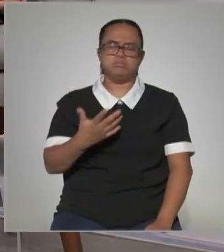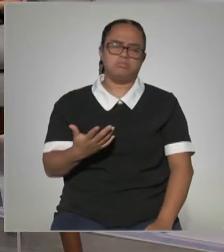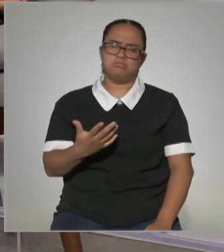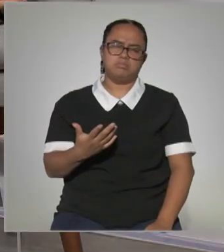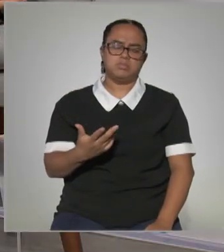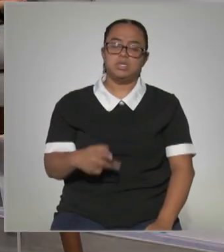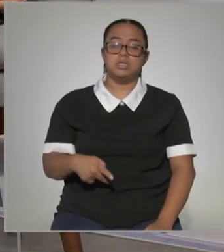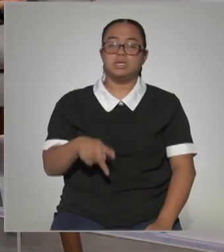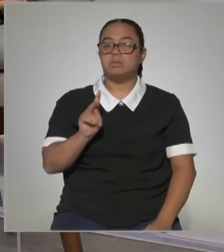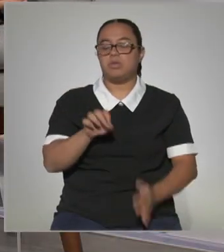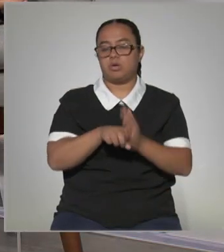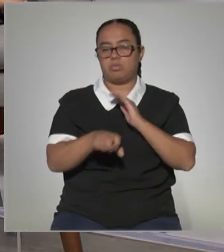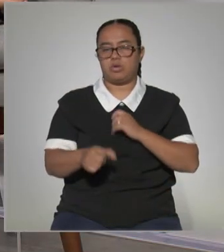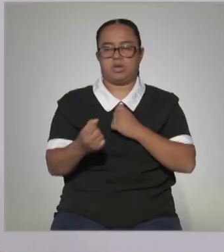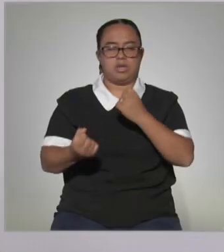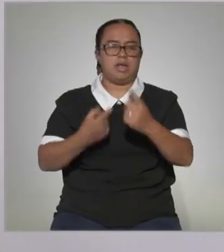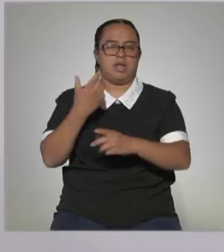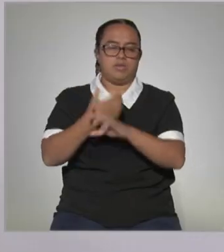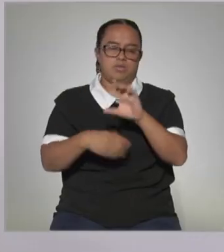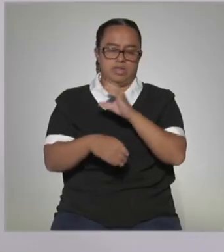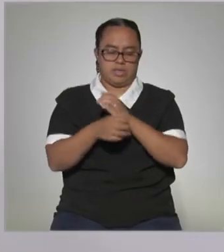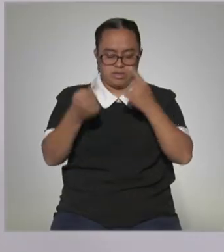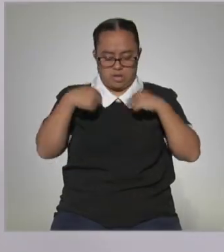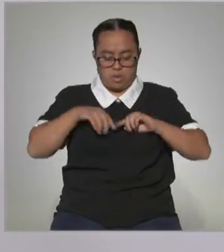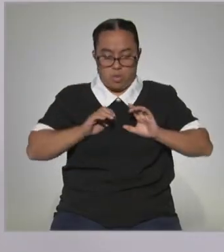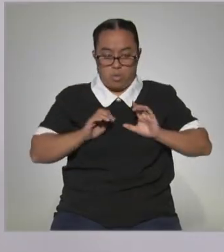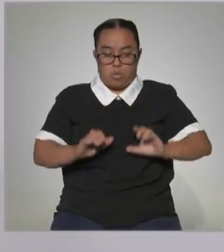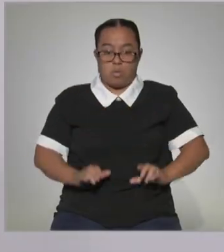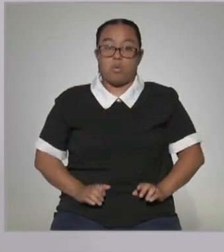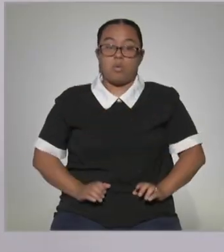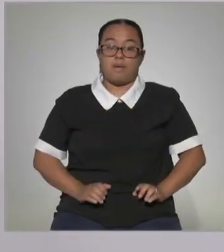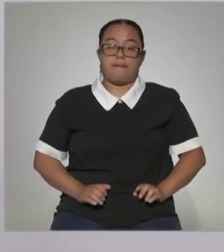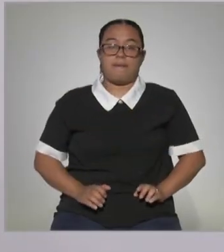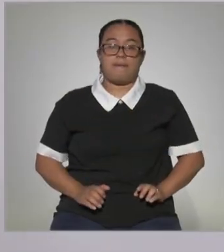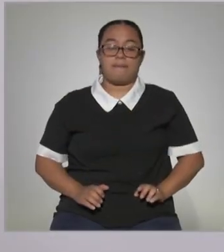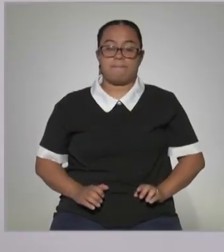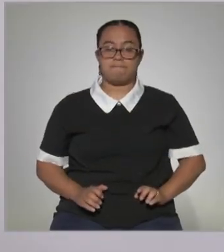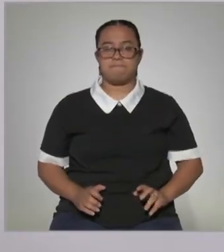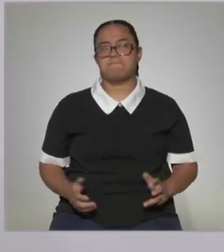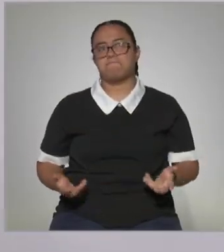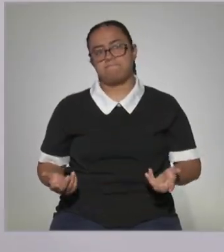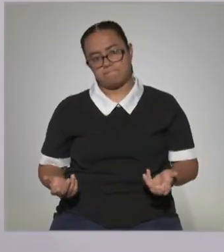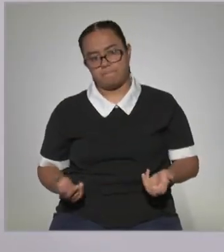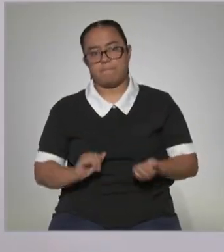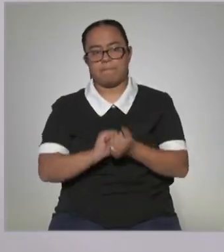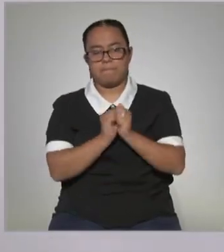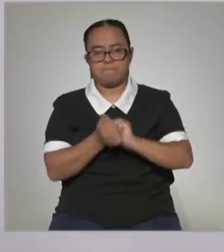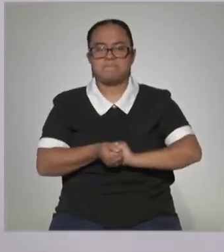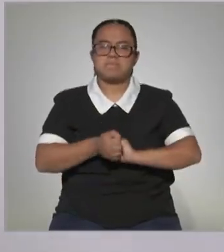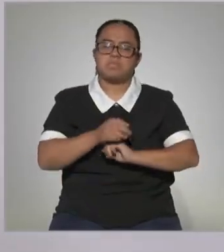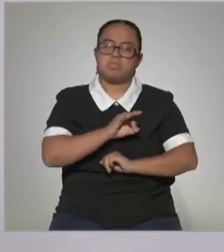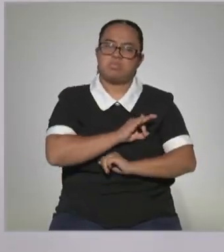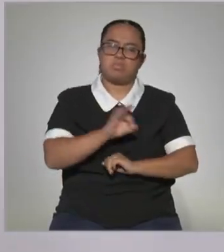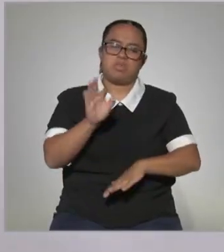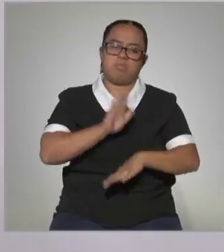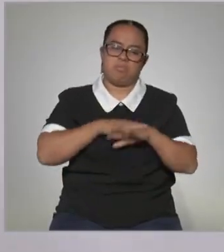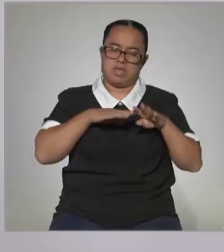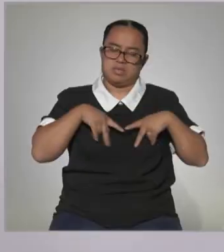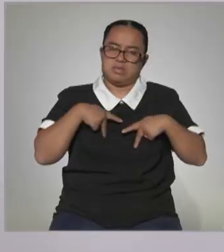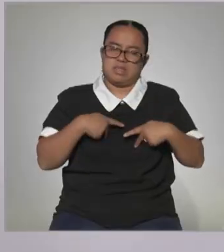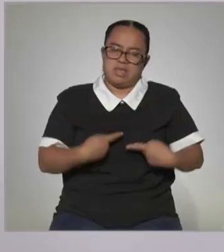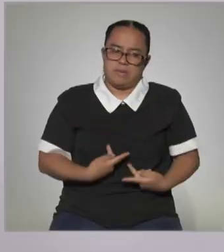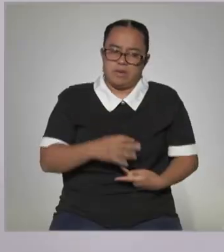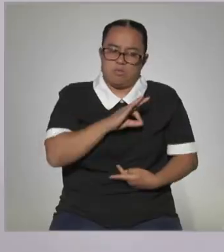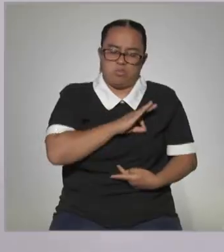sí hay desde cuestiones incluso genéticas que pues nos vuelven más vulnerables a